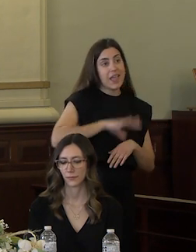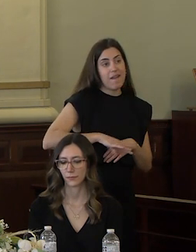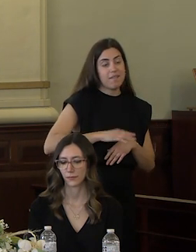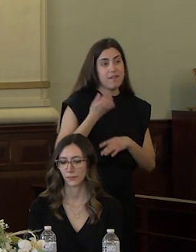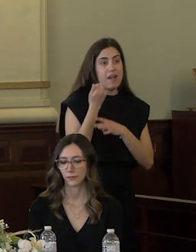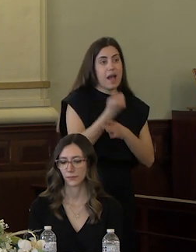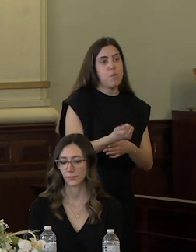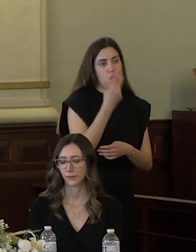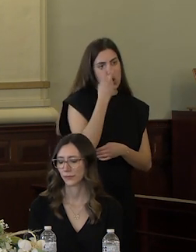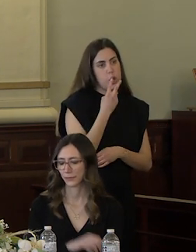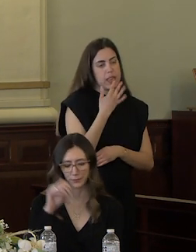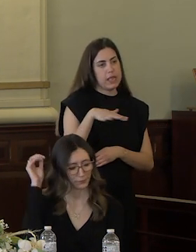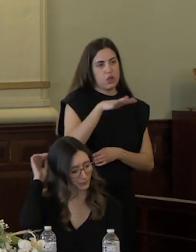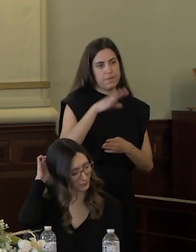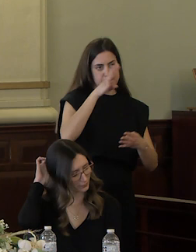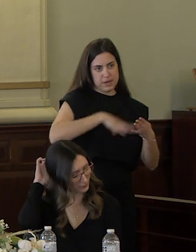en Cataluña.